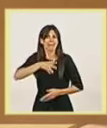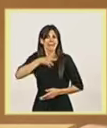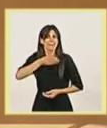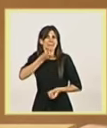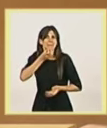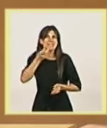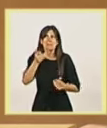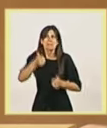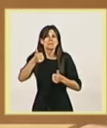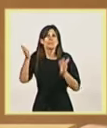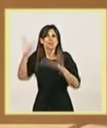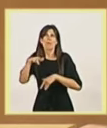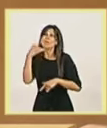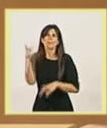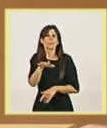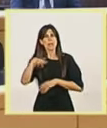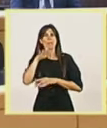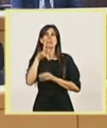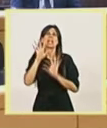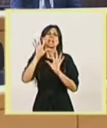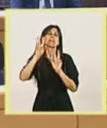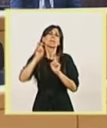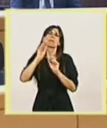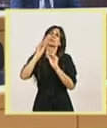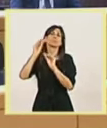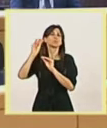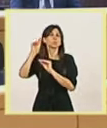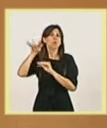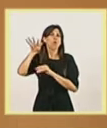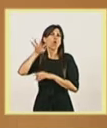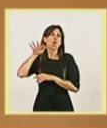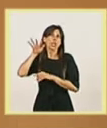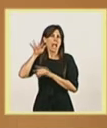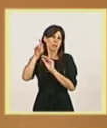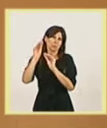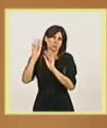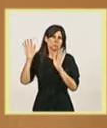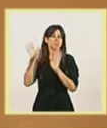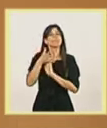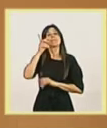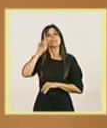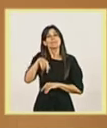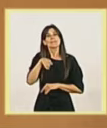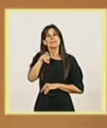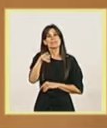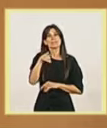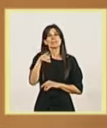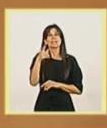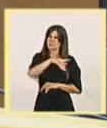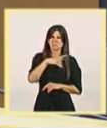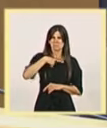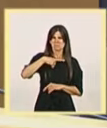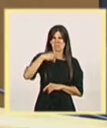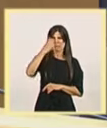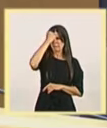conocemos. Como dice Sánchez, él puede asegurar, él puede garantizar, él se puede comprometer como hace siempre a todo y